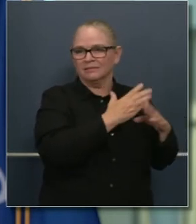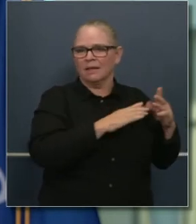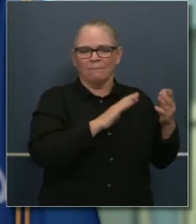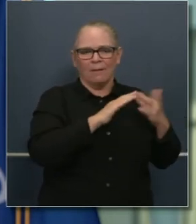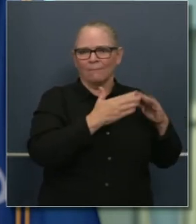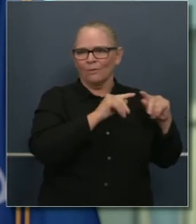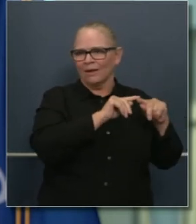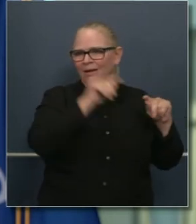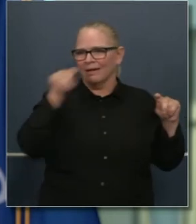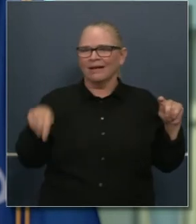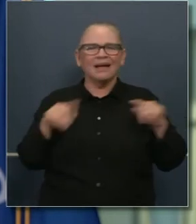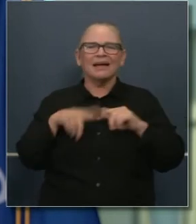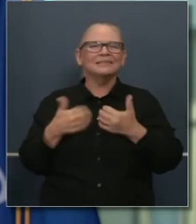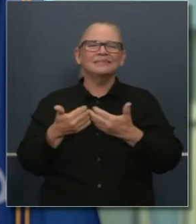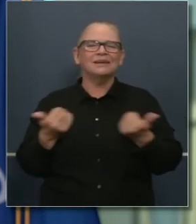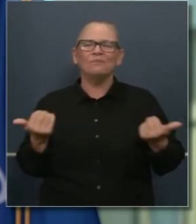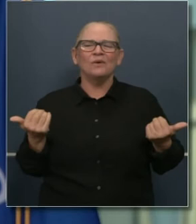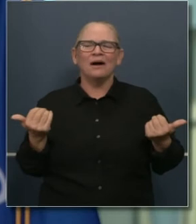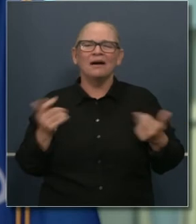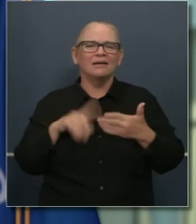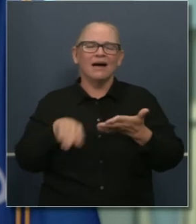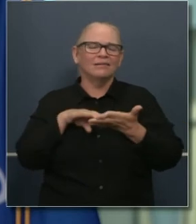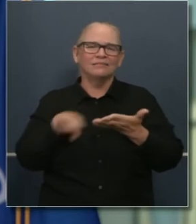y la respuesta es no